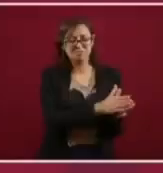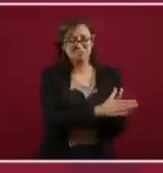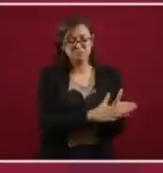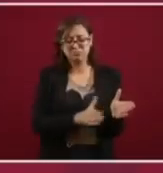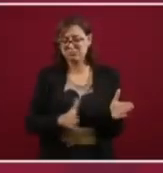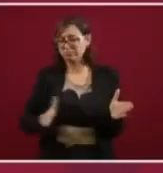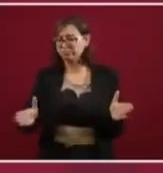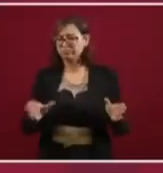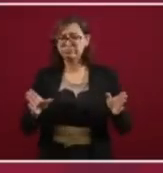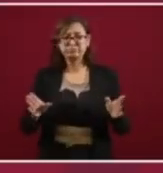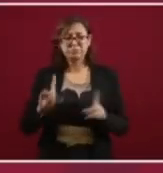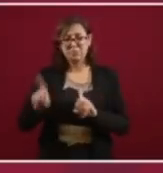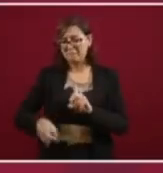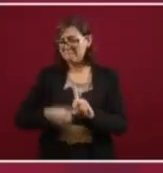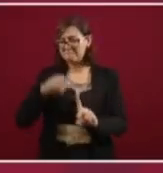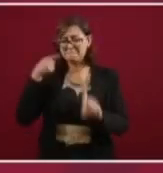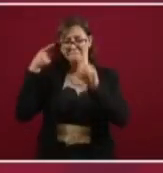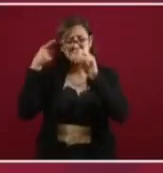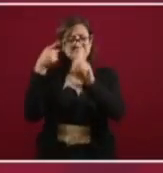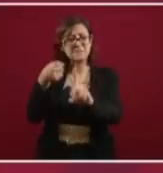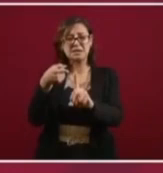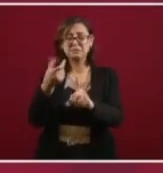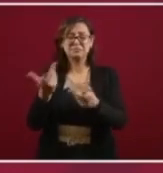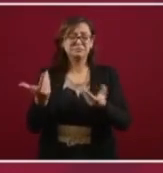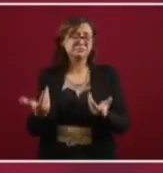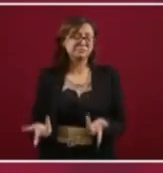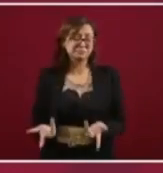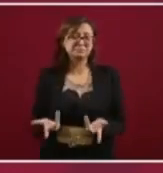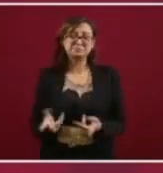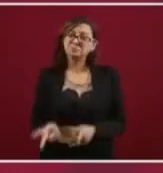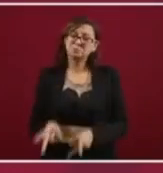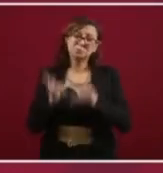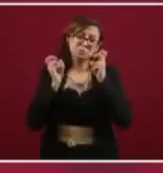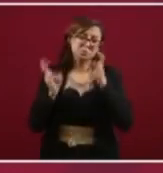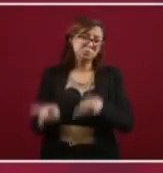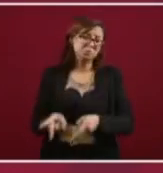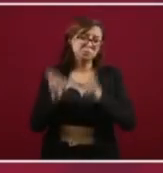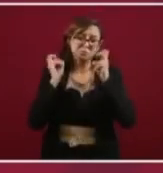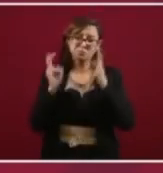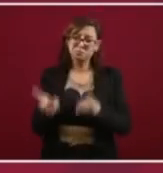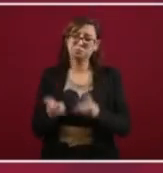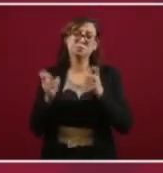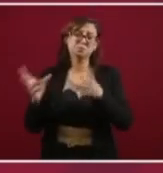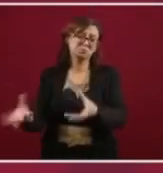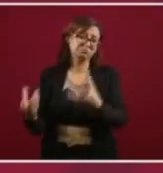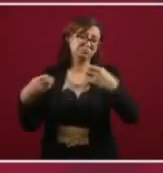Su propósito, pues, es robar, saquear,